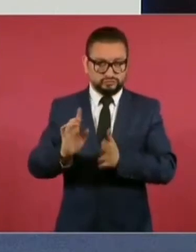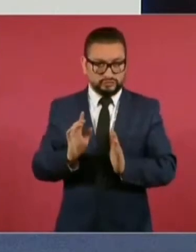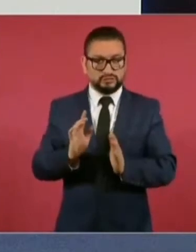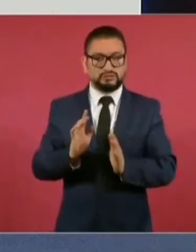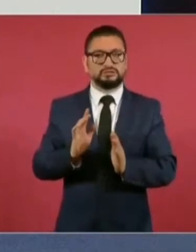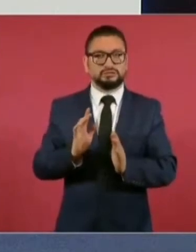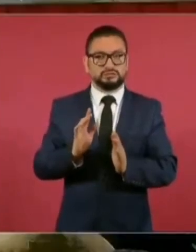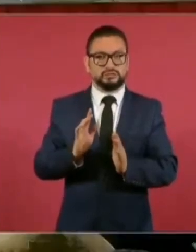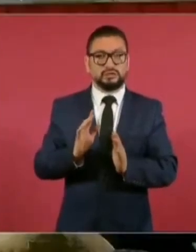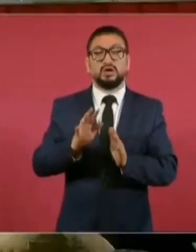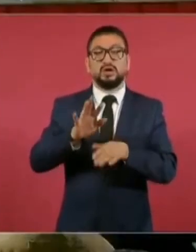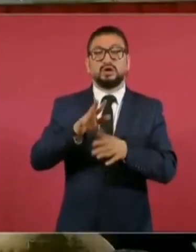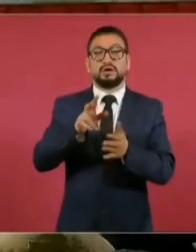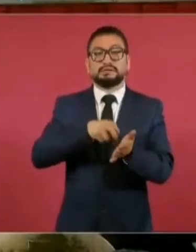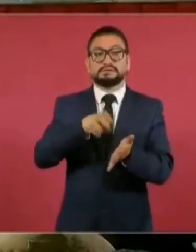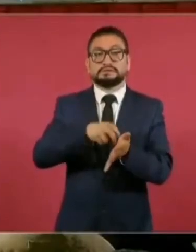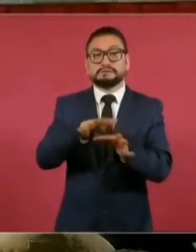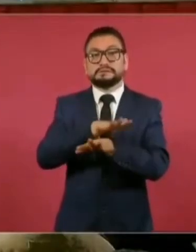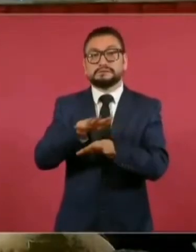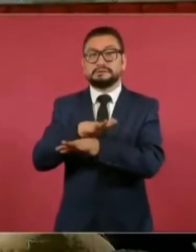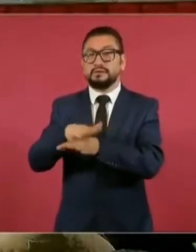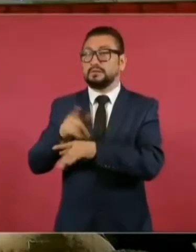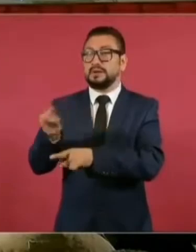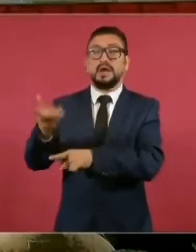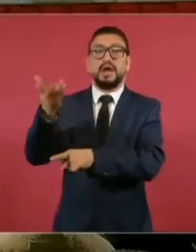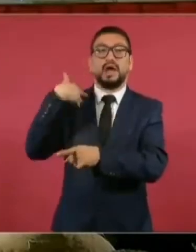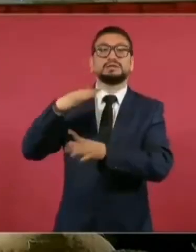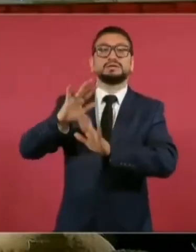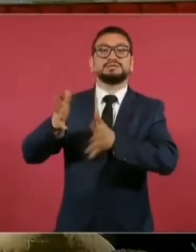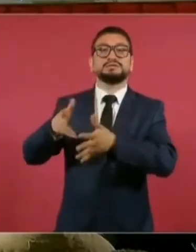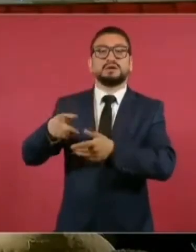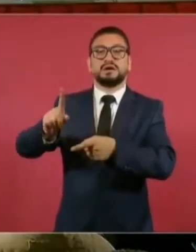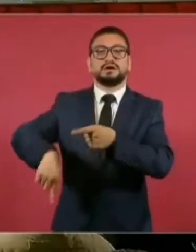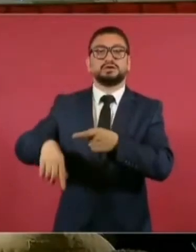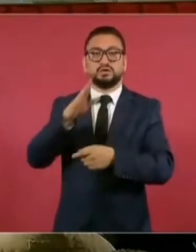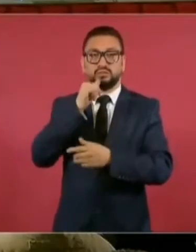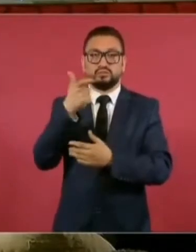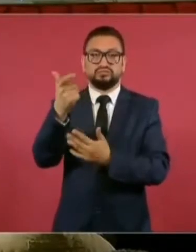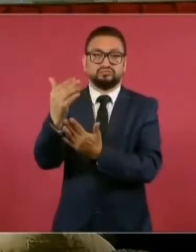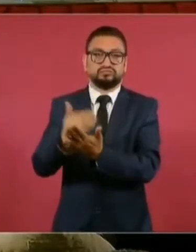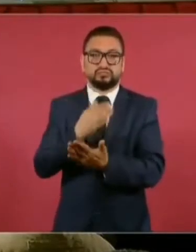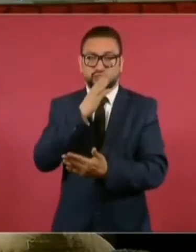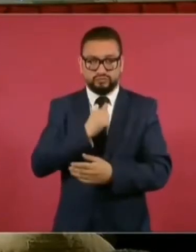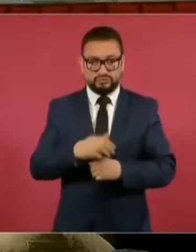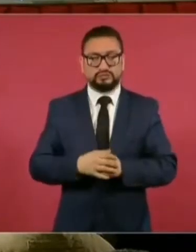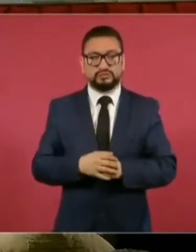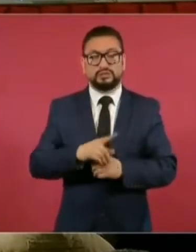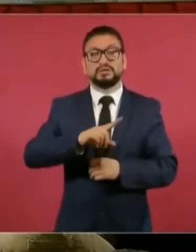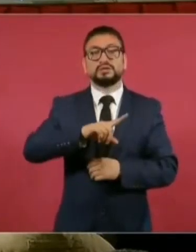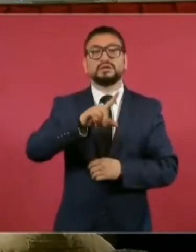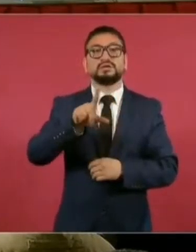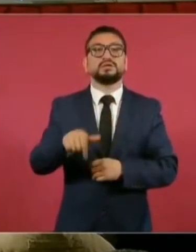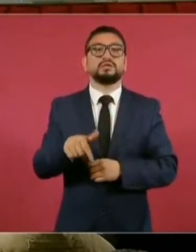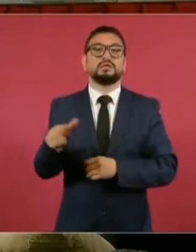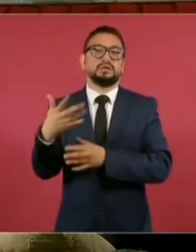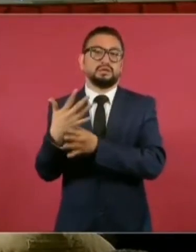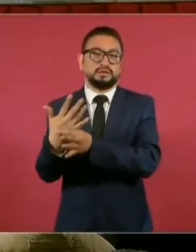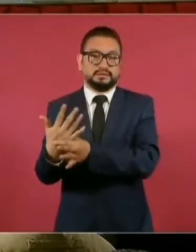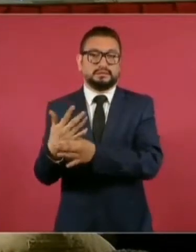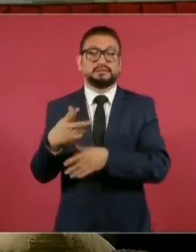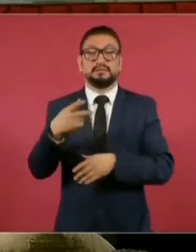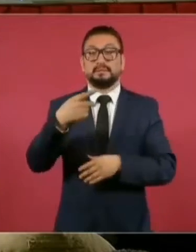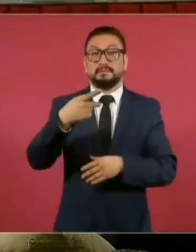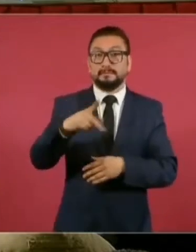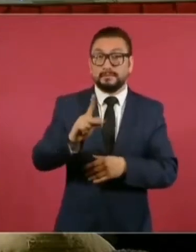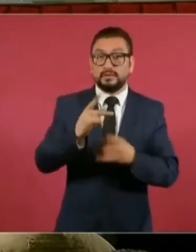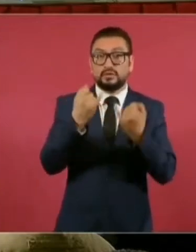Entonces, como viene la reforma, pues los ministros que estaban antes, esos no les puedes reducir el sueldo. Pero después dicen, pero es que